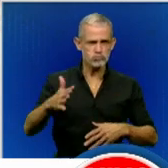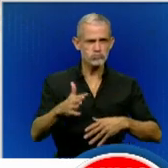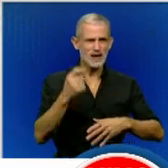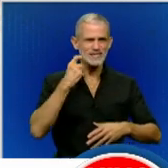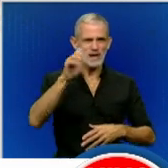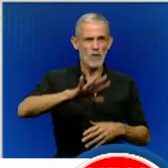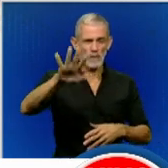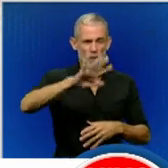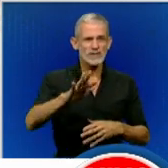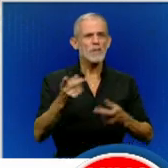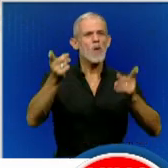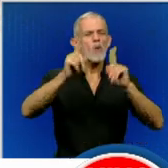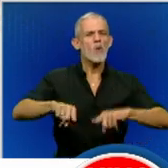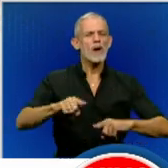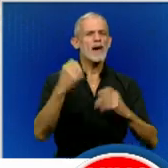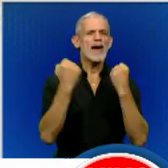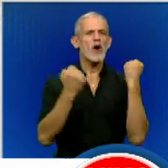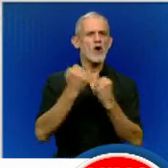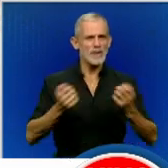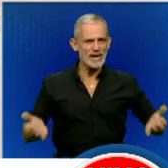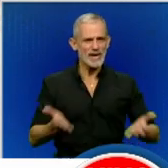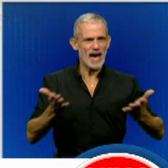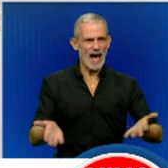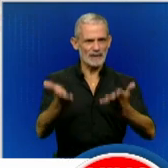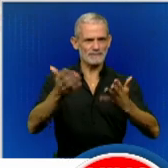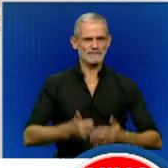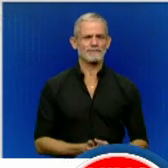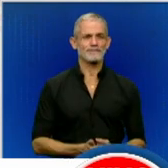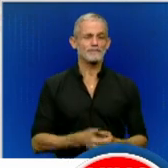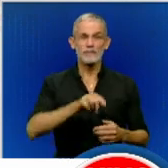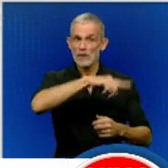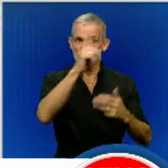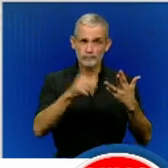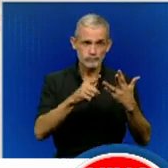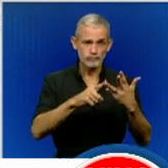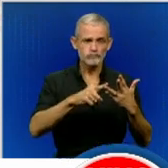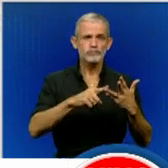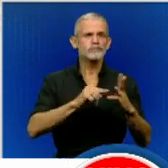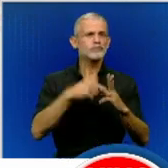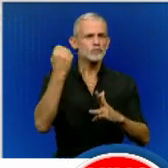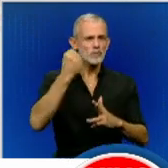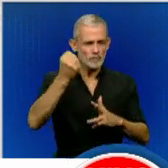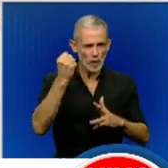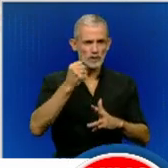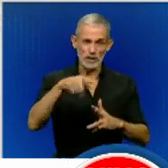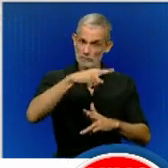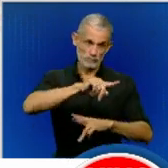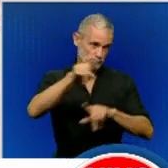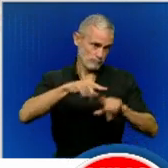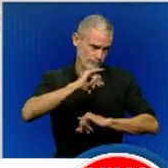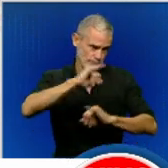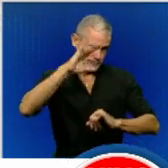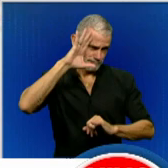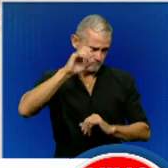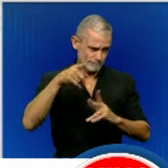y volver a poner en funcionamiento la economía provincial otra de las cosas que es importante destacar y recordar cuando hablamos